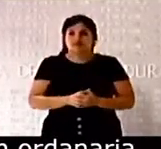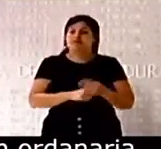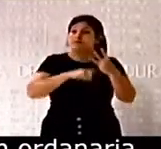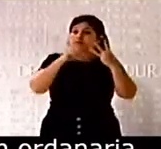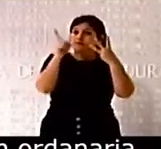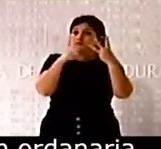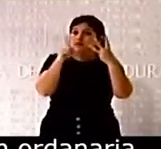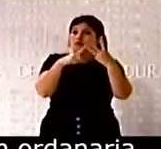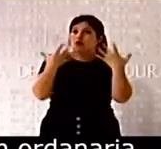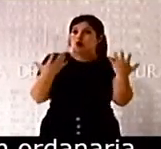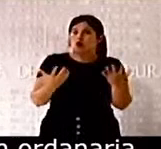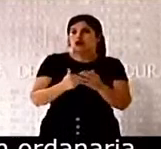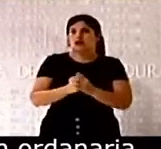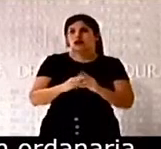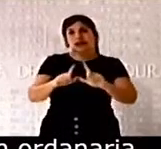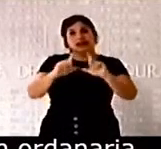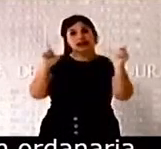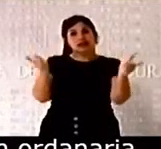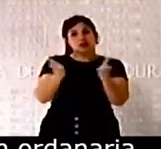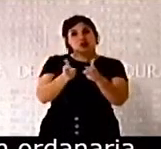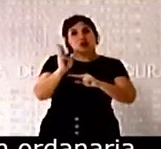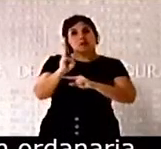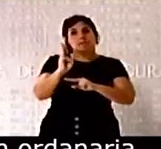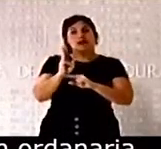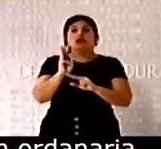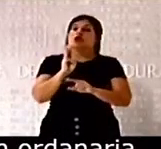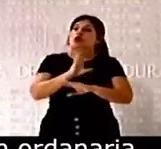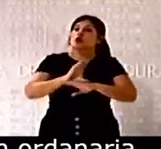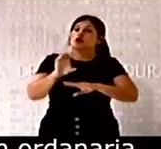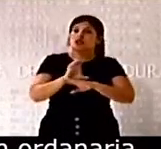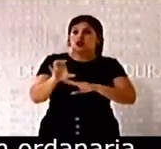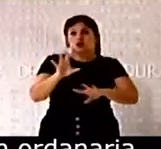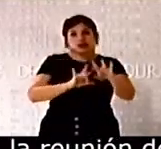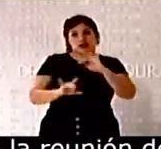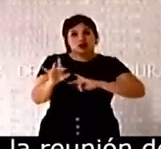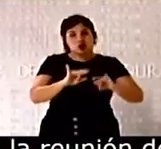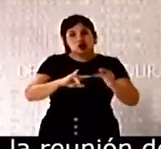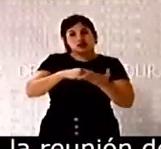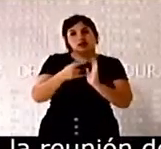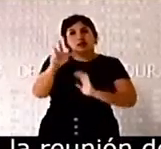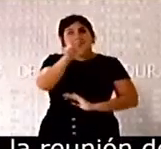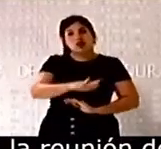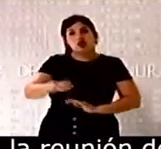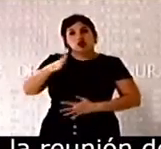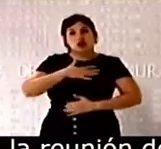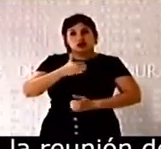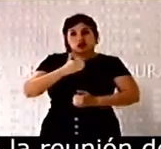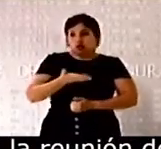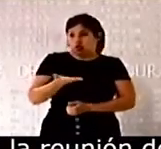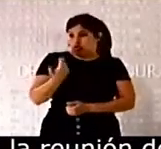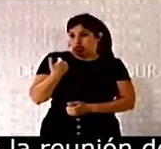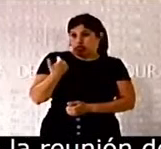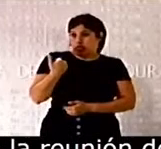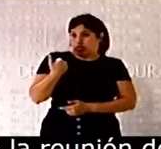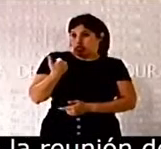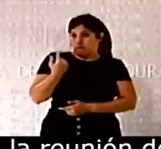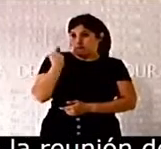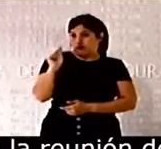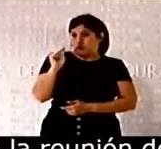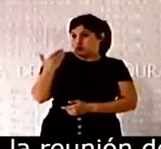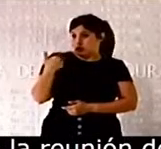la reunión del Pleno del Consejo Interterritorial del Sistema Nacional de Salud que acabamos de celebrar y que ha terminado hace unos